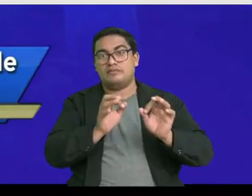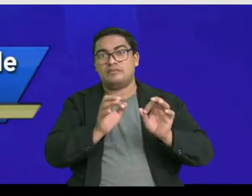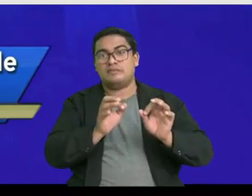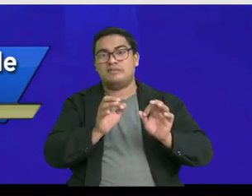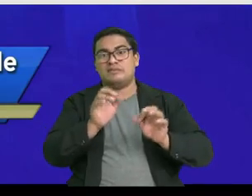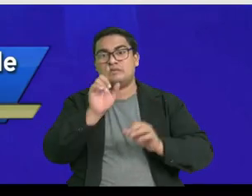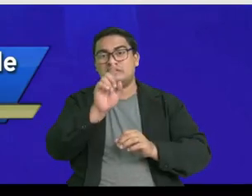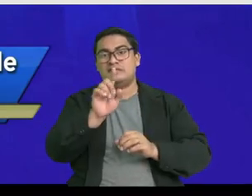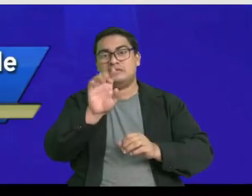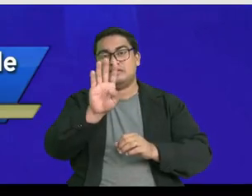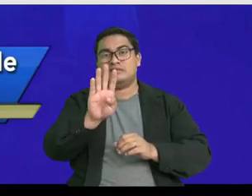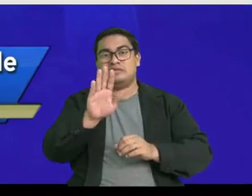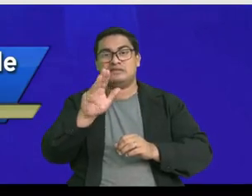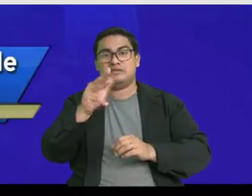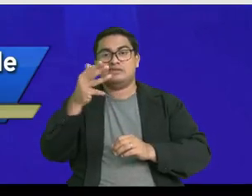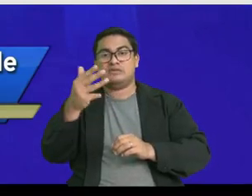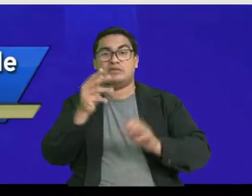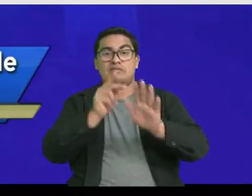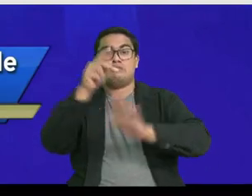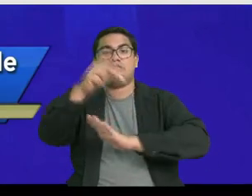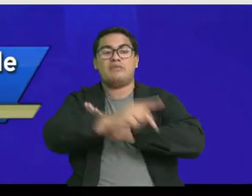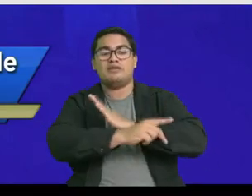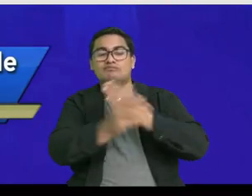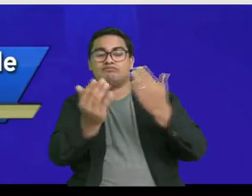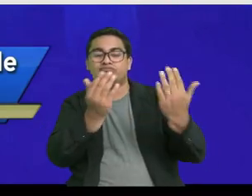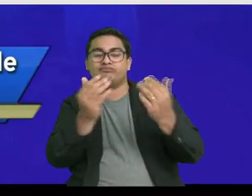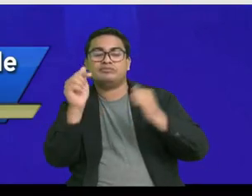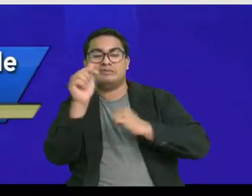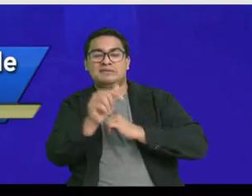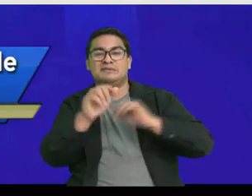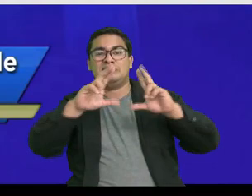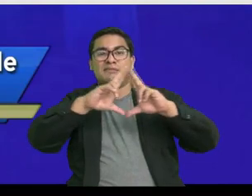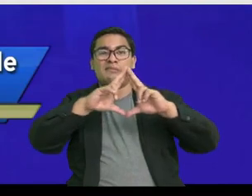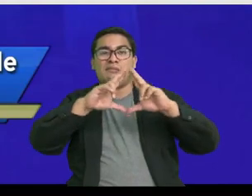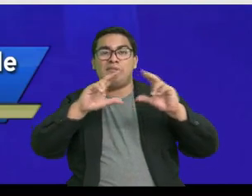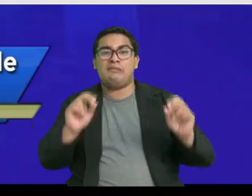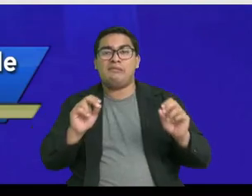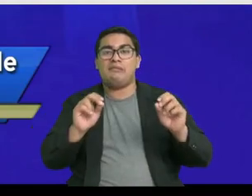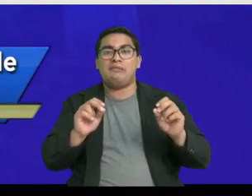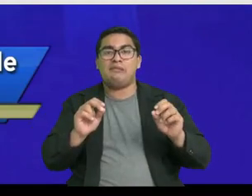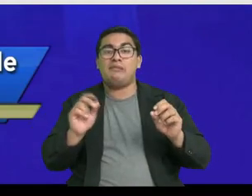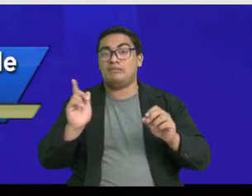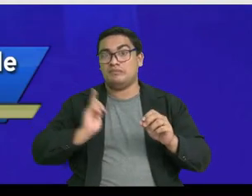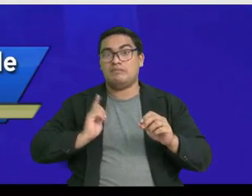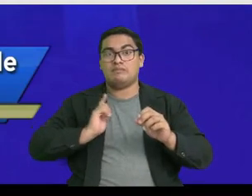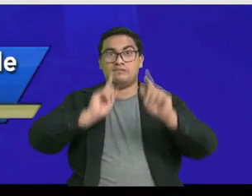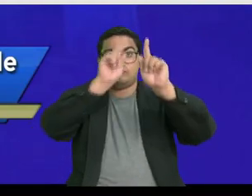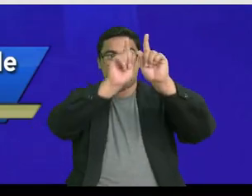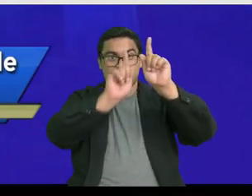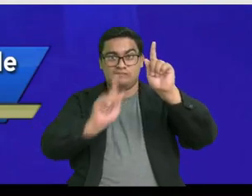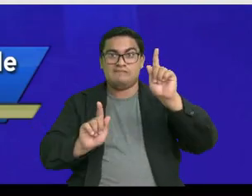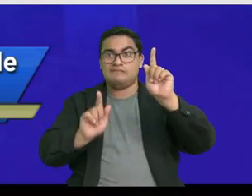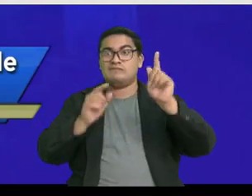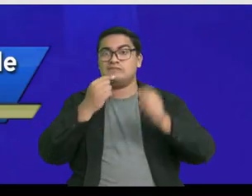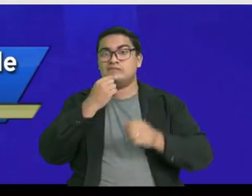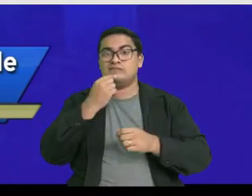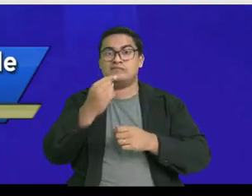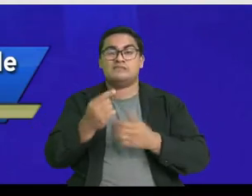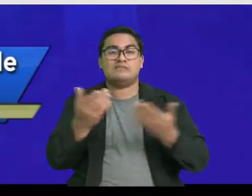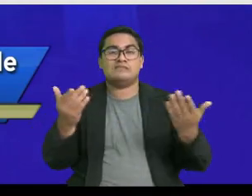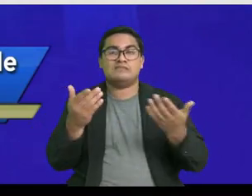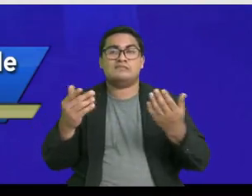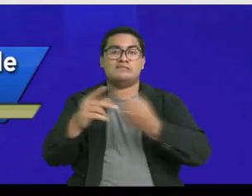de 149 países. Porque usted sabe que hay indicadores, claro, hay indicadores de